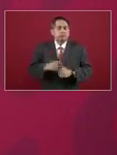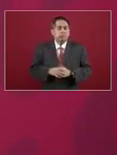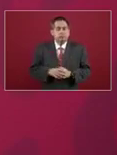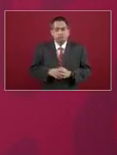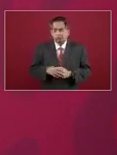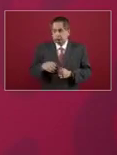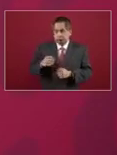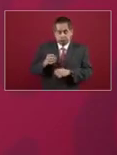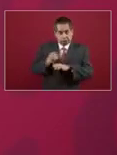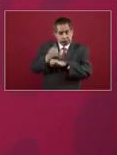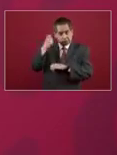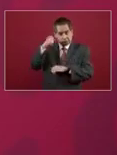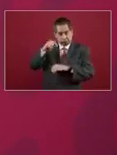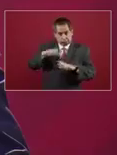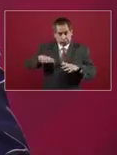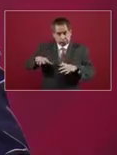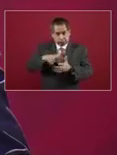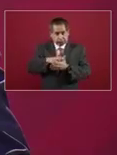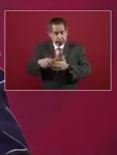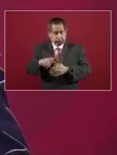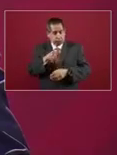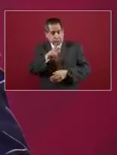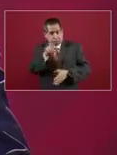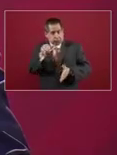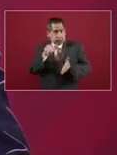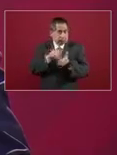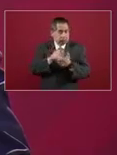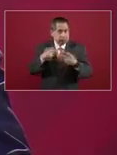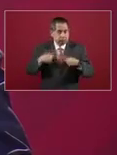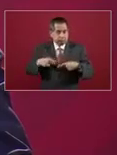una población de alrededor de 200,000